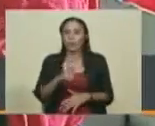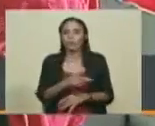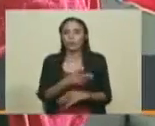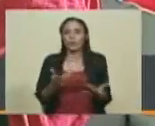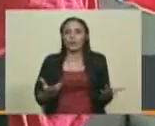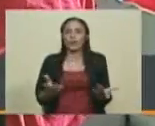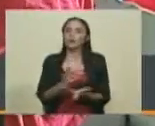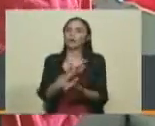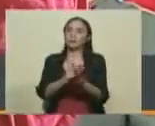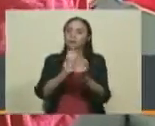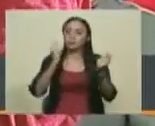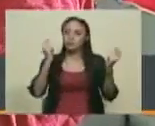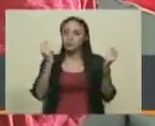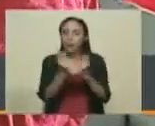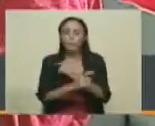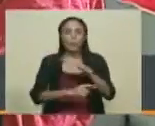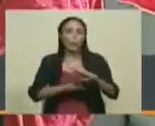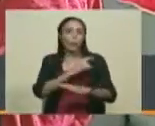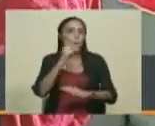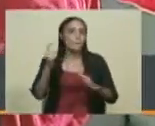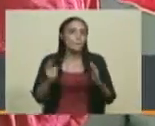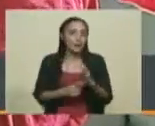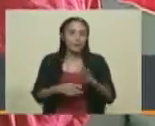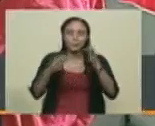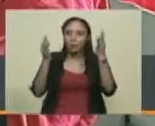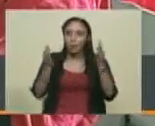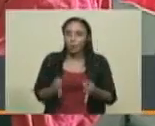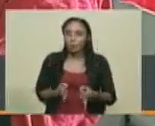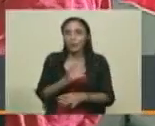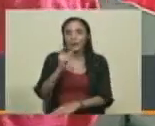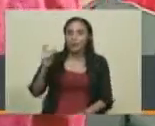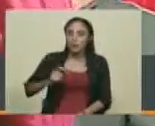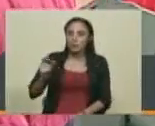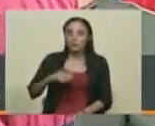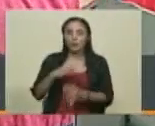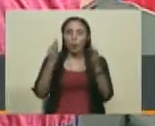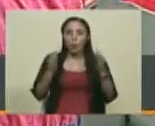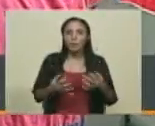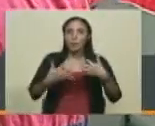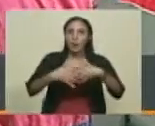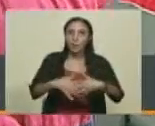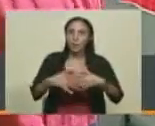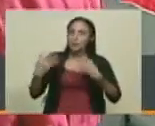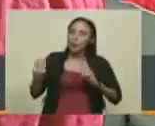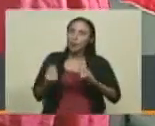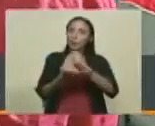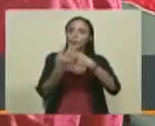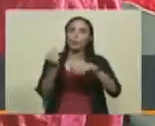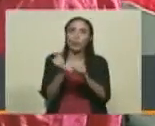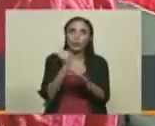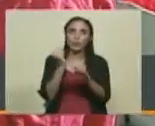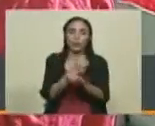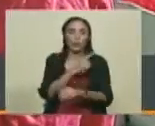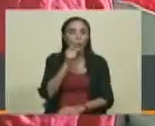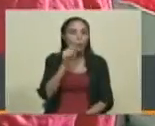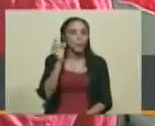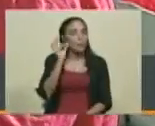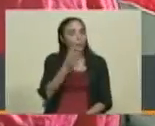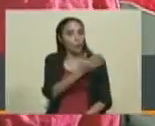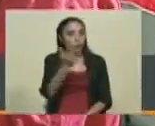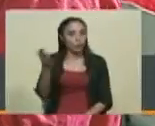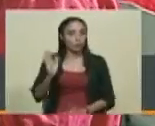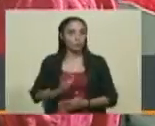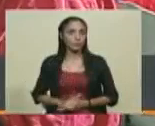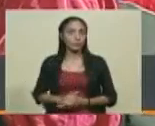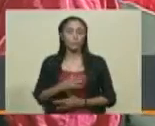una transformación justa y necesaria de nuestra industria, de la mano con nuestros trabajadores. Y cuente usted